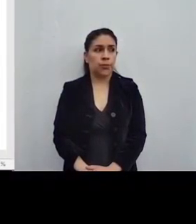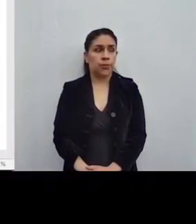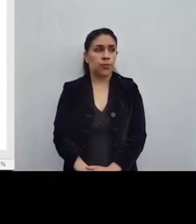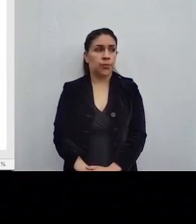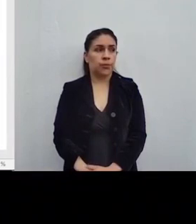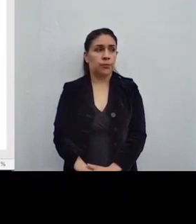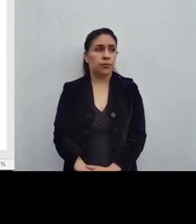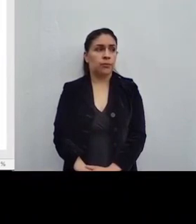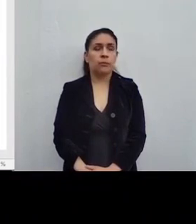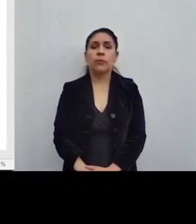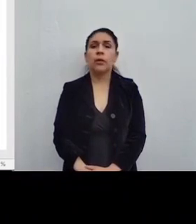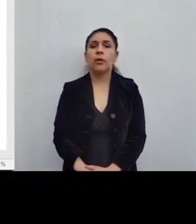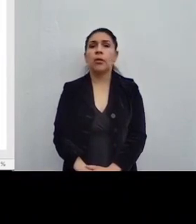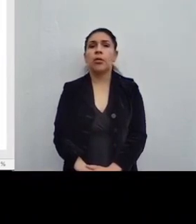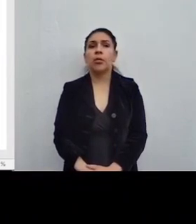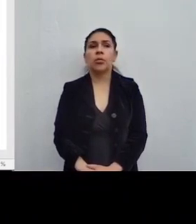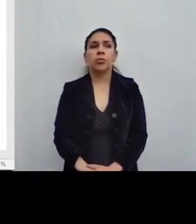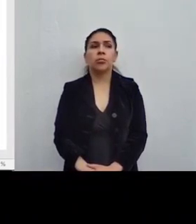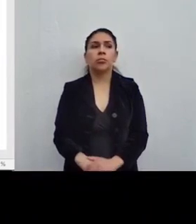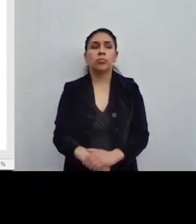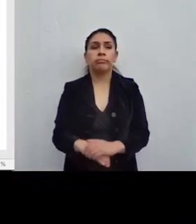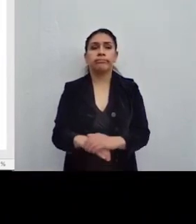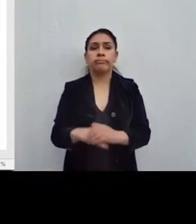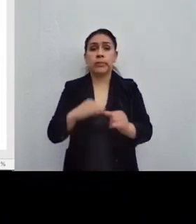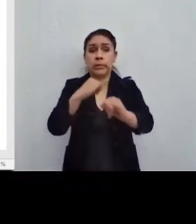Por vía Zoom tampoco hay participación.